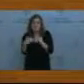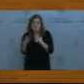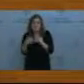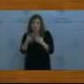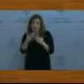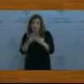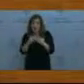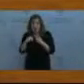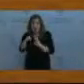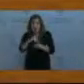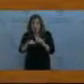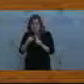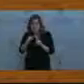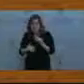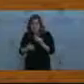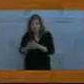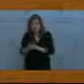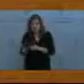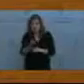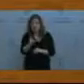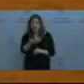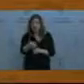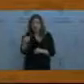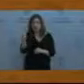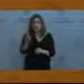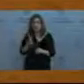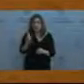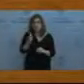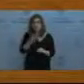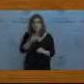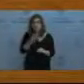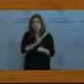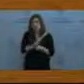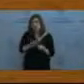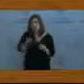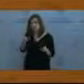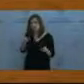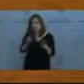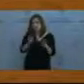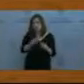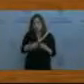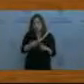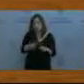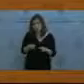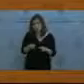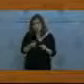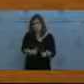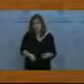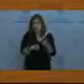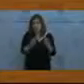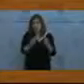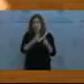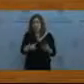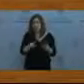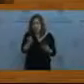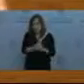mejor, lo indicaron yo creo que la mayoría de los portavoces anteriores, que con las políticas de reciclaje, de reutilización, que es